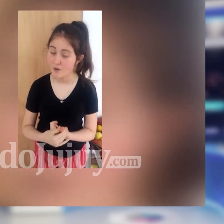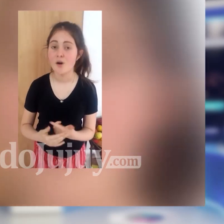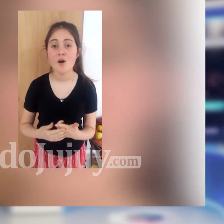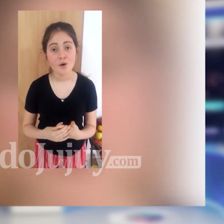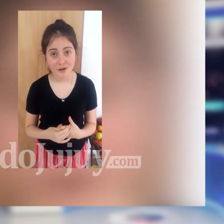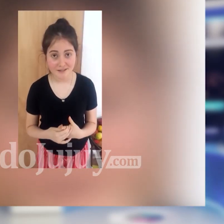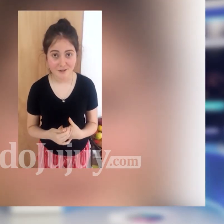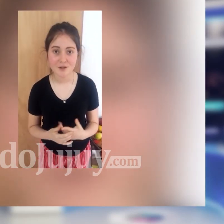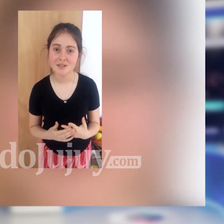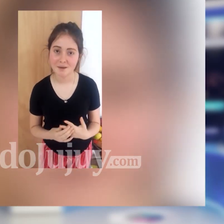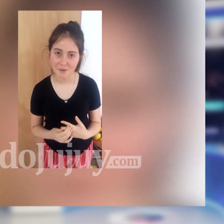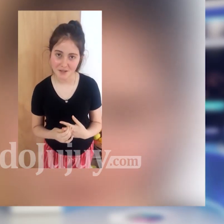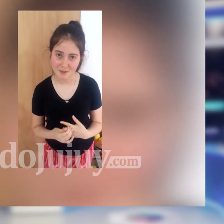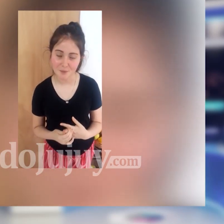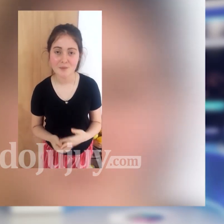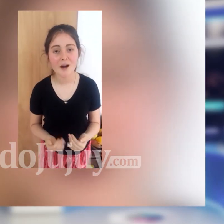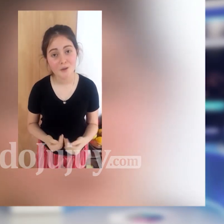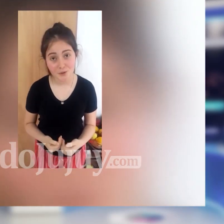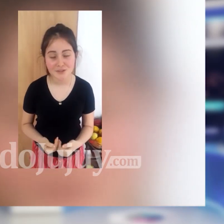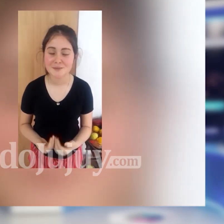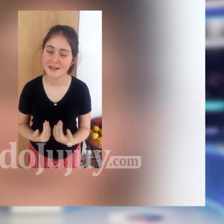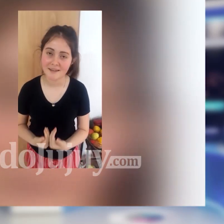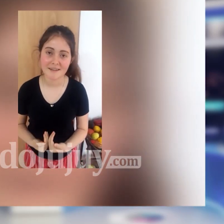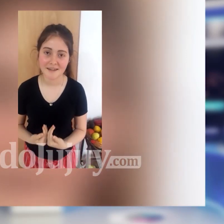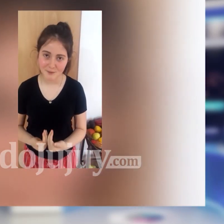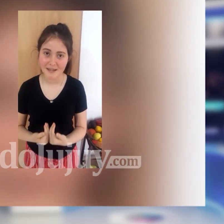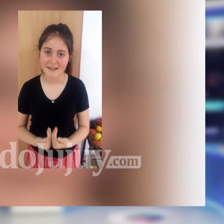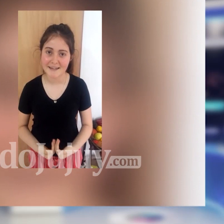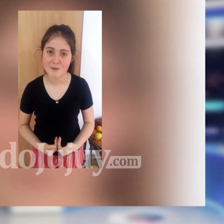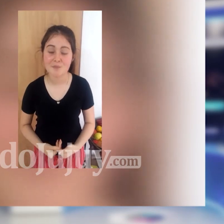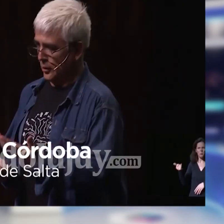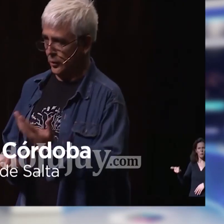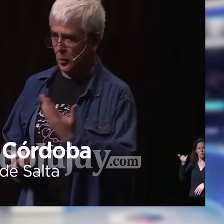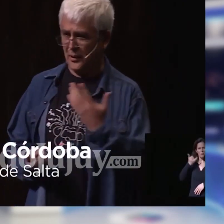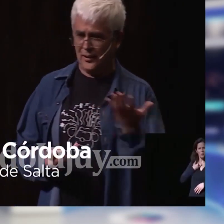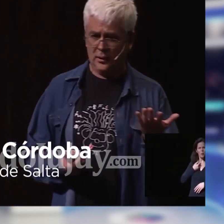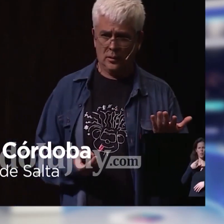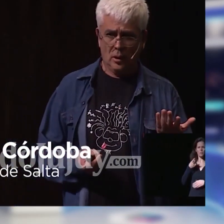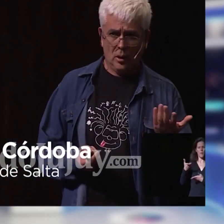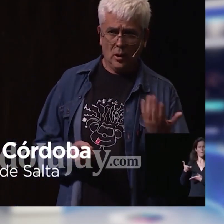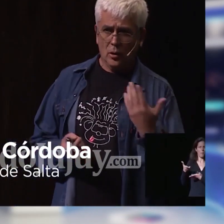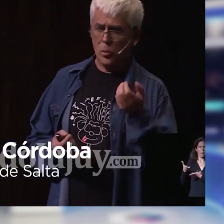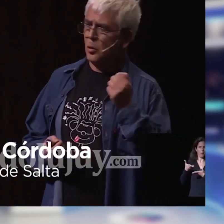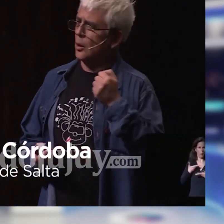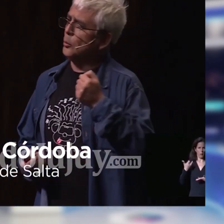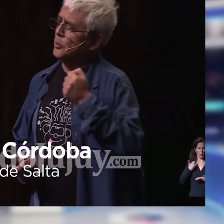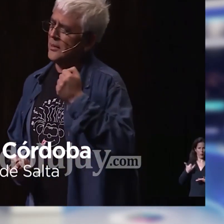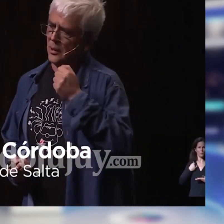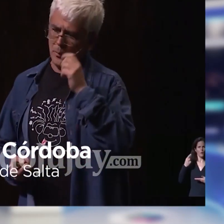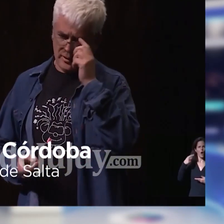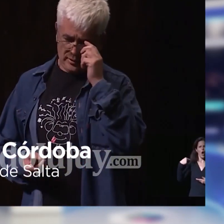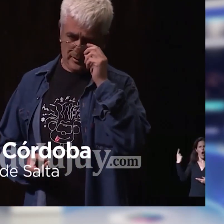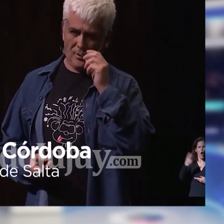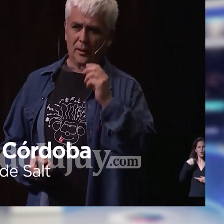lo que es enseñar de alma, ¿no? Con vocación, con cariño, y creo que es el ejemplo a imitar. Camila Pinat,